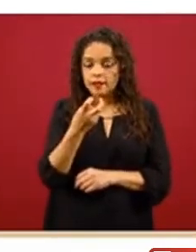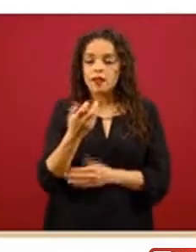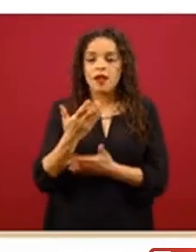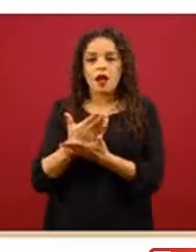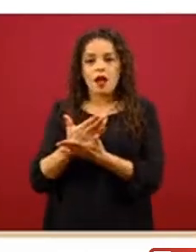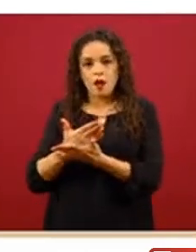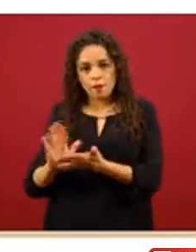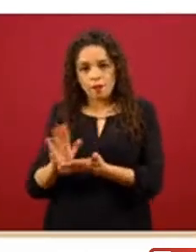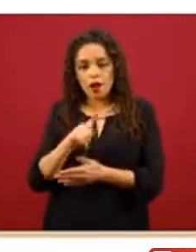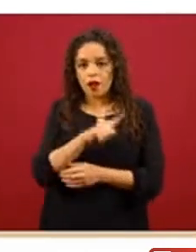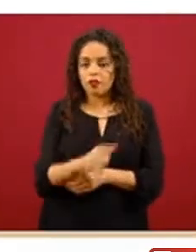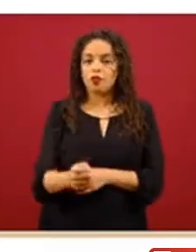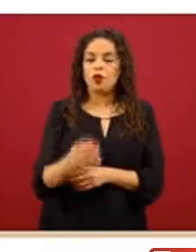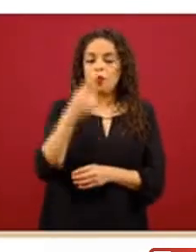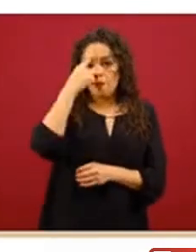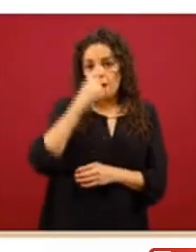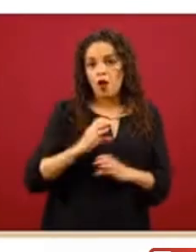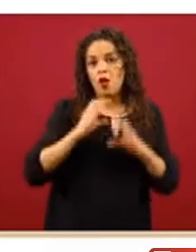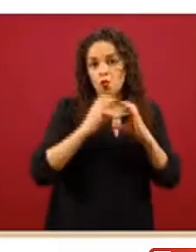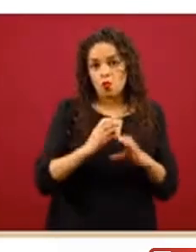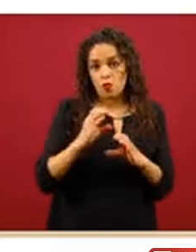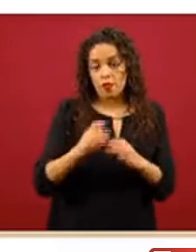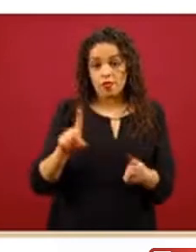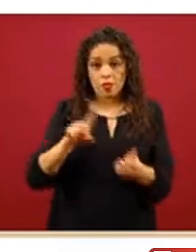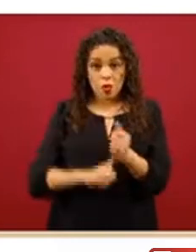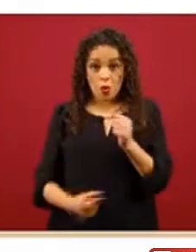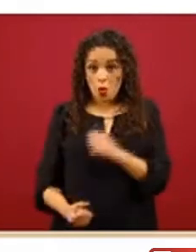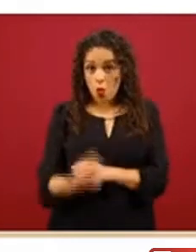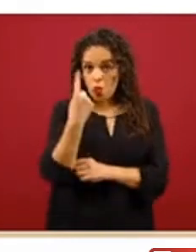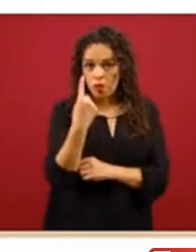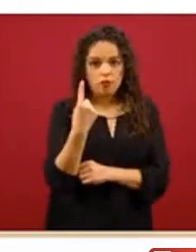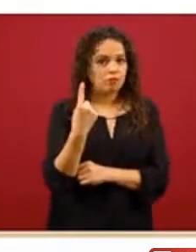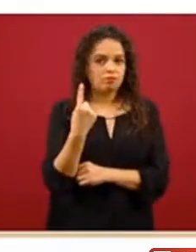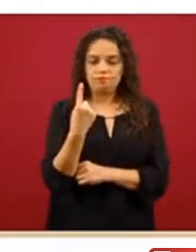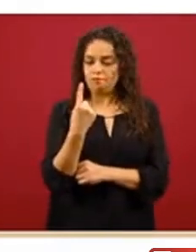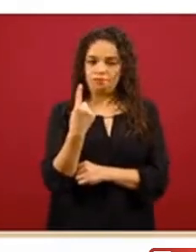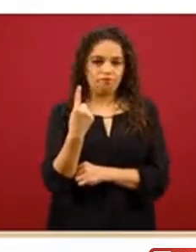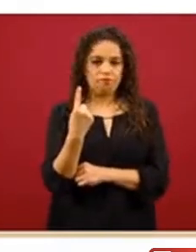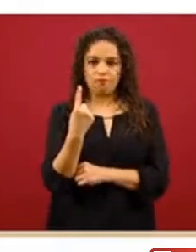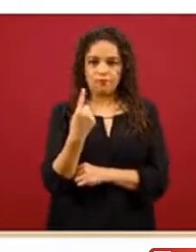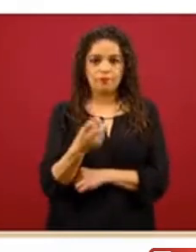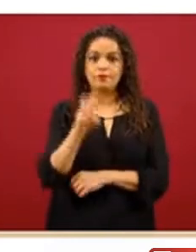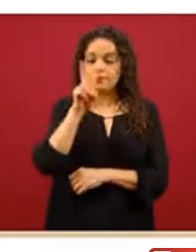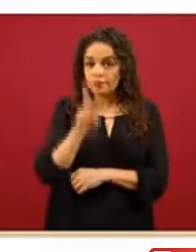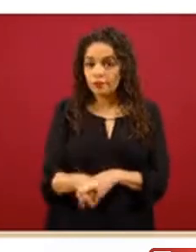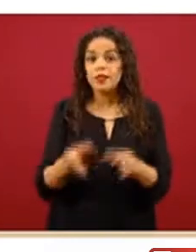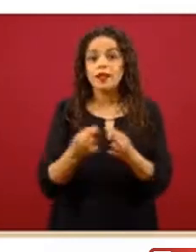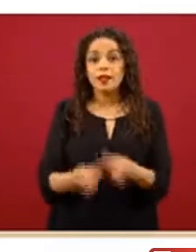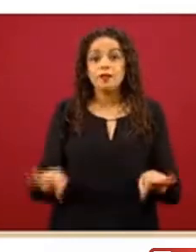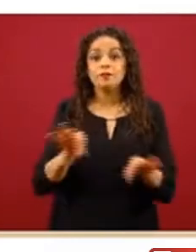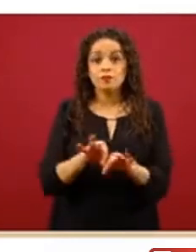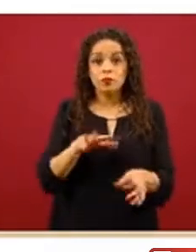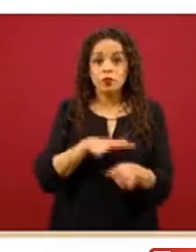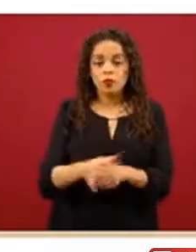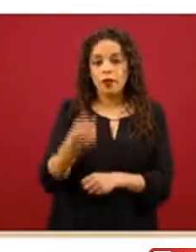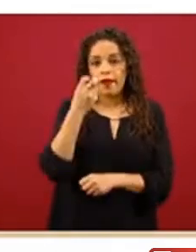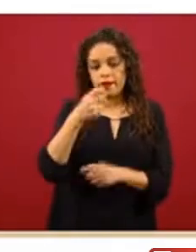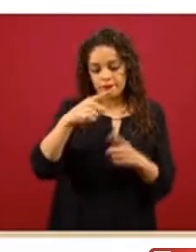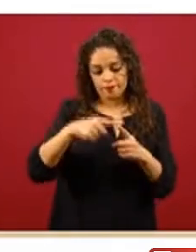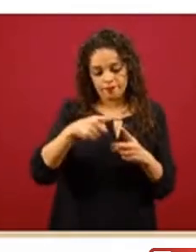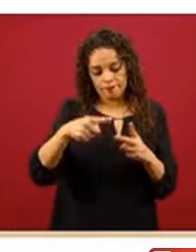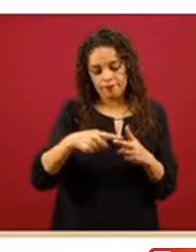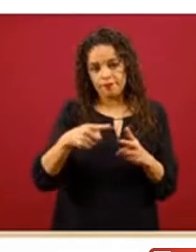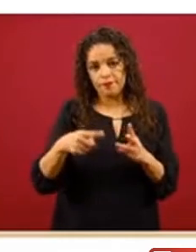medida única, sino el centro, el pilar de la prevención son estas tres